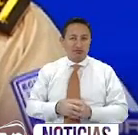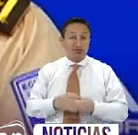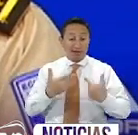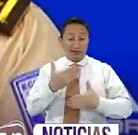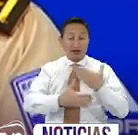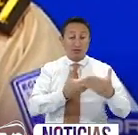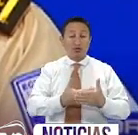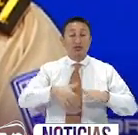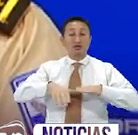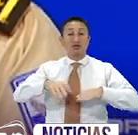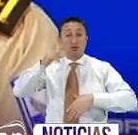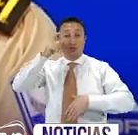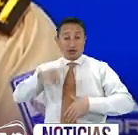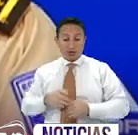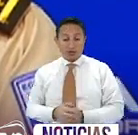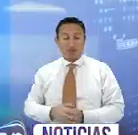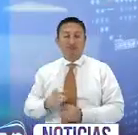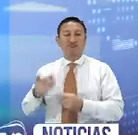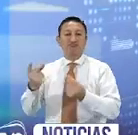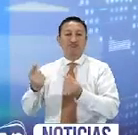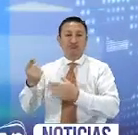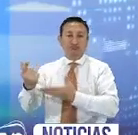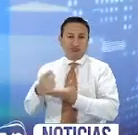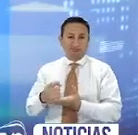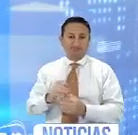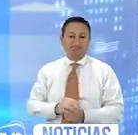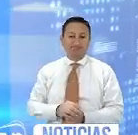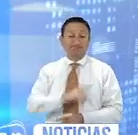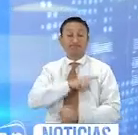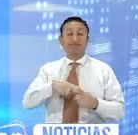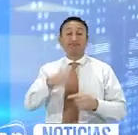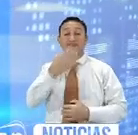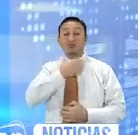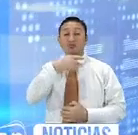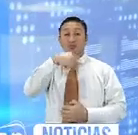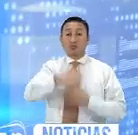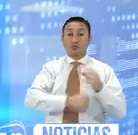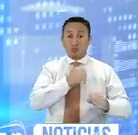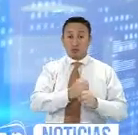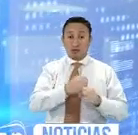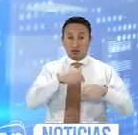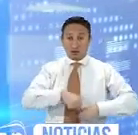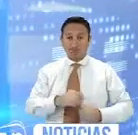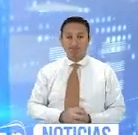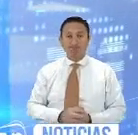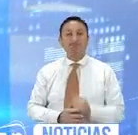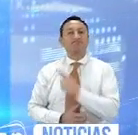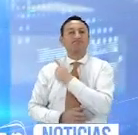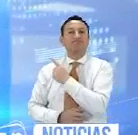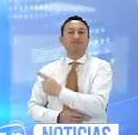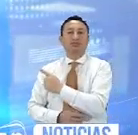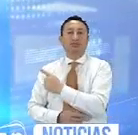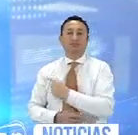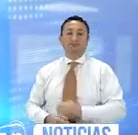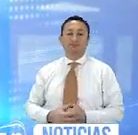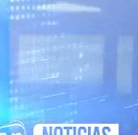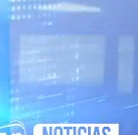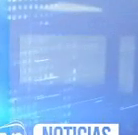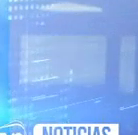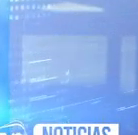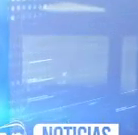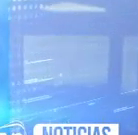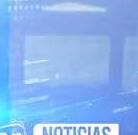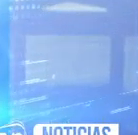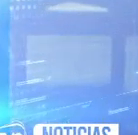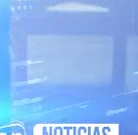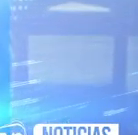poder motivar y pedir los actos urgentes. Hasta agosto de este año se presentaron 2.612 denuncias